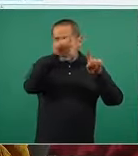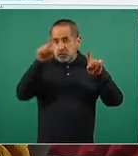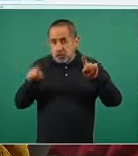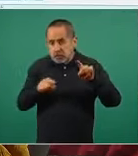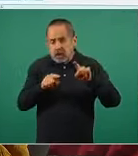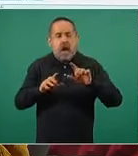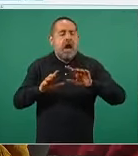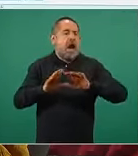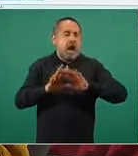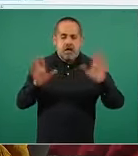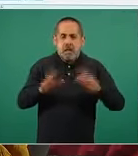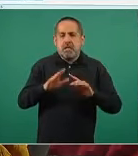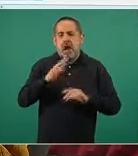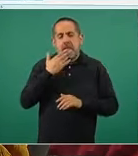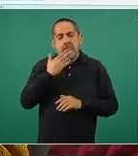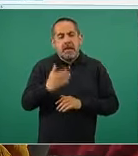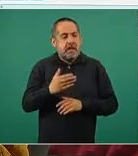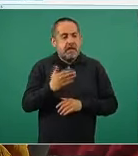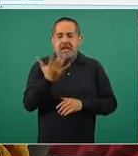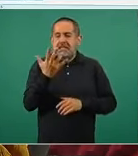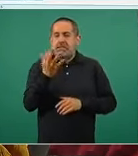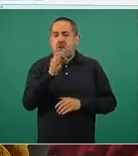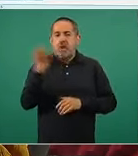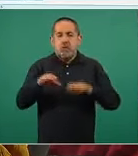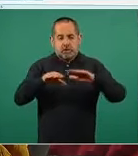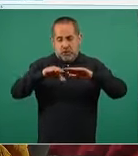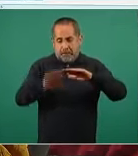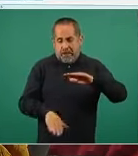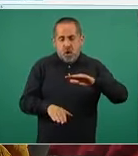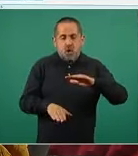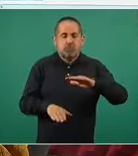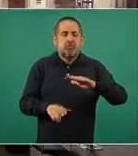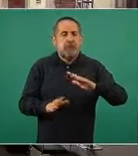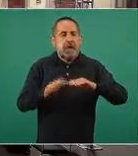encuentran en el nivel de menos 50% de ocupación.